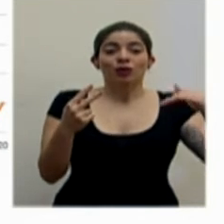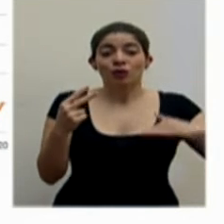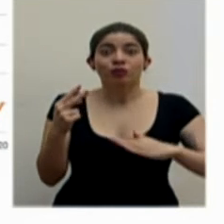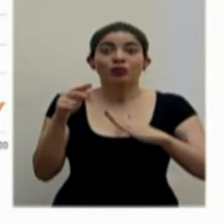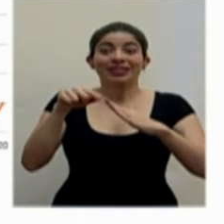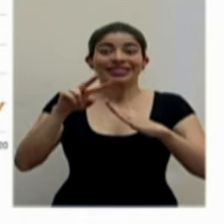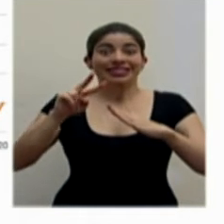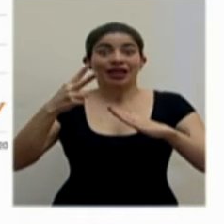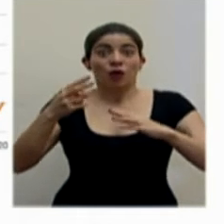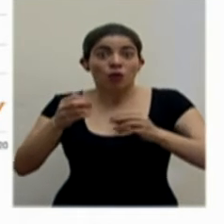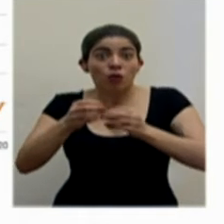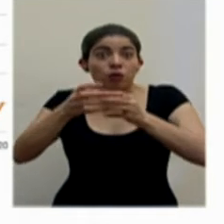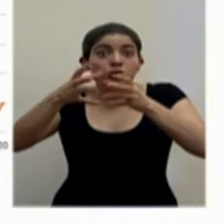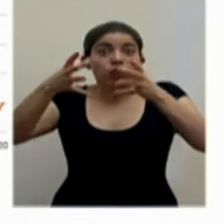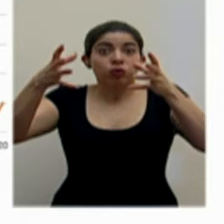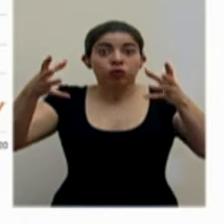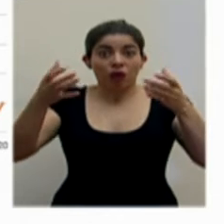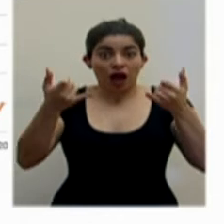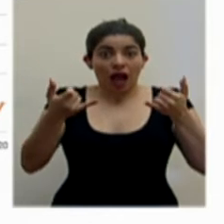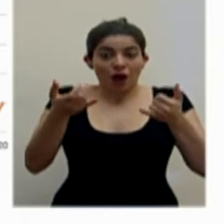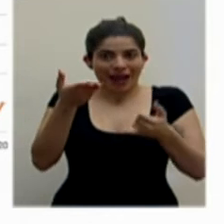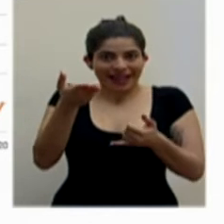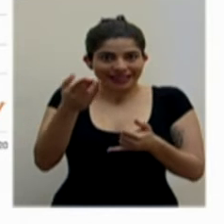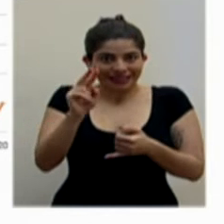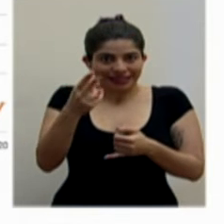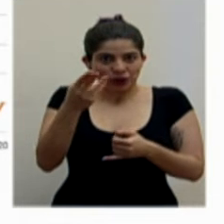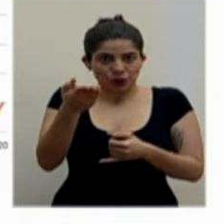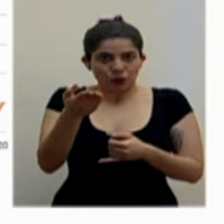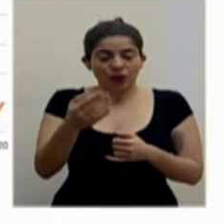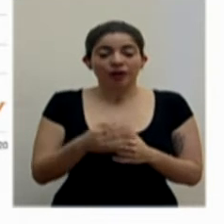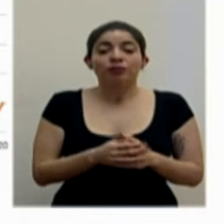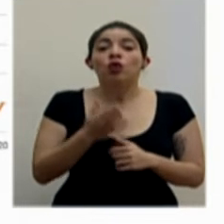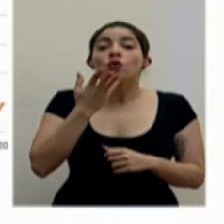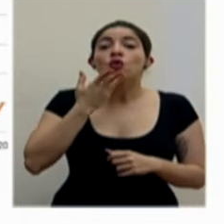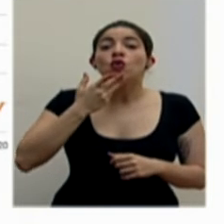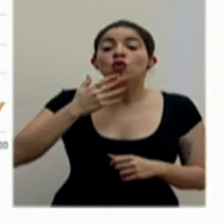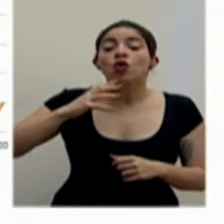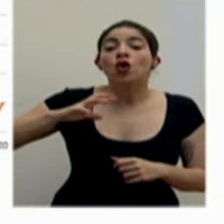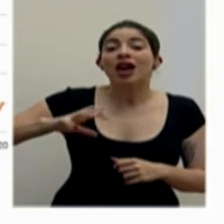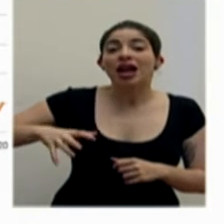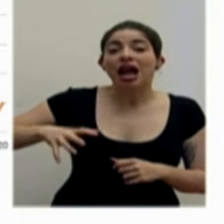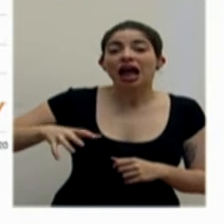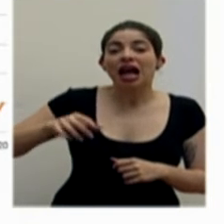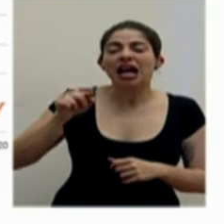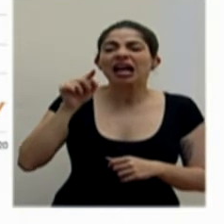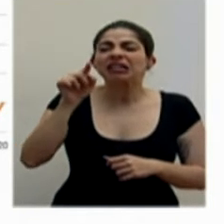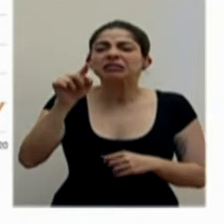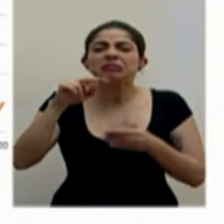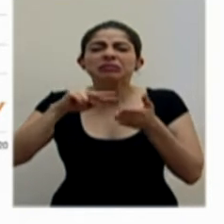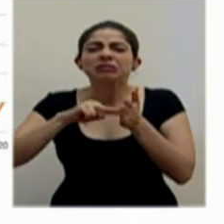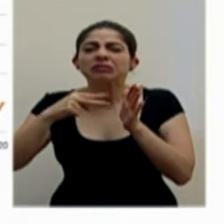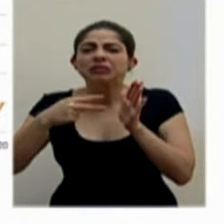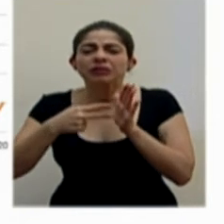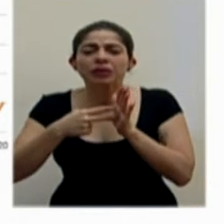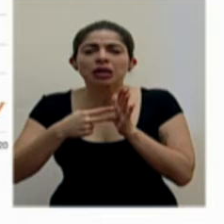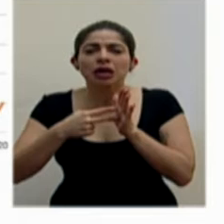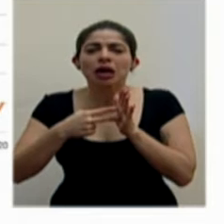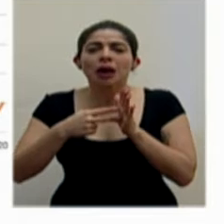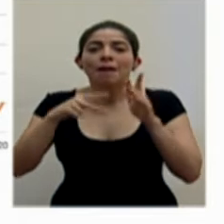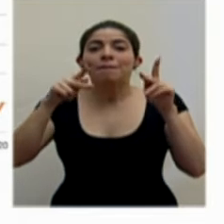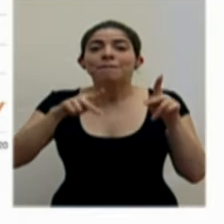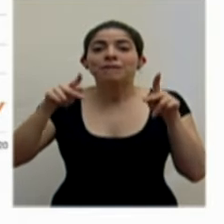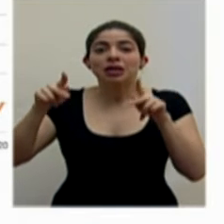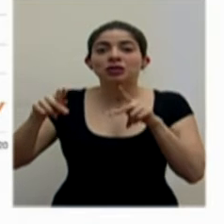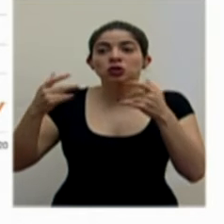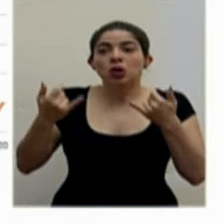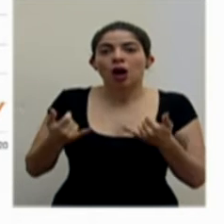de hospitalizaciones que se está dando. Y en anaranjado lo que se ve son los que están